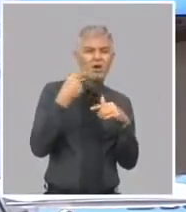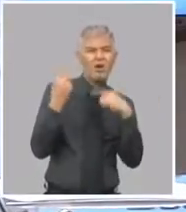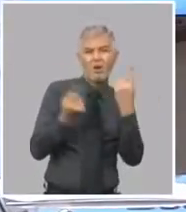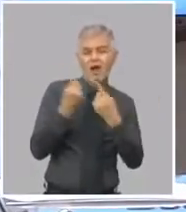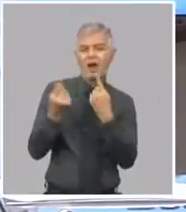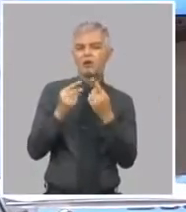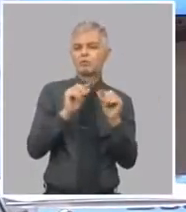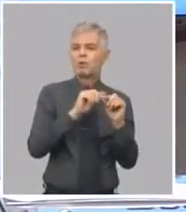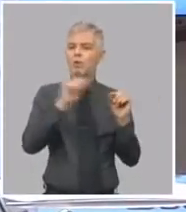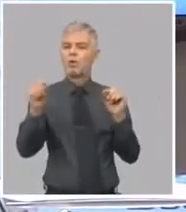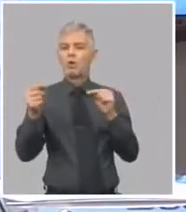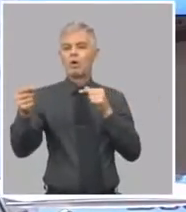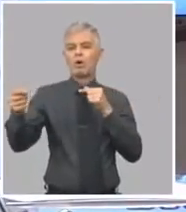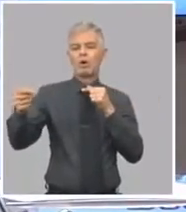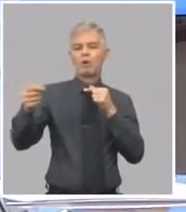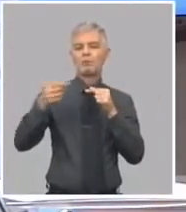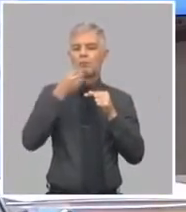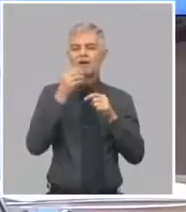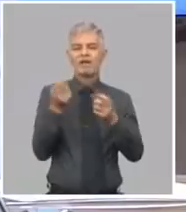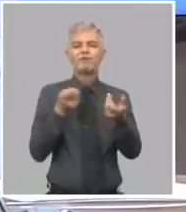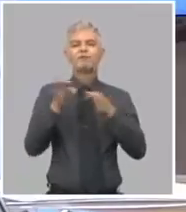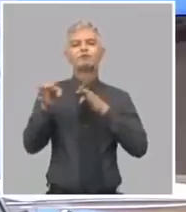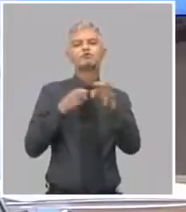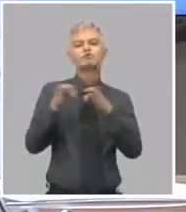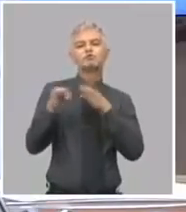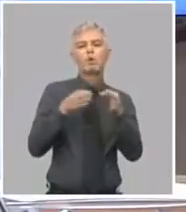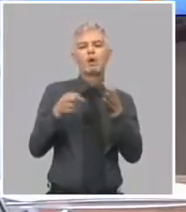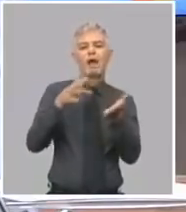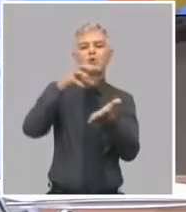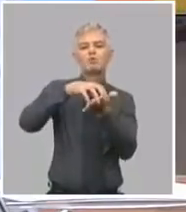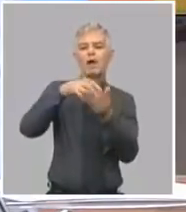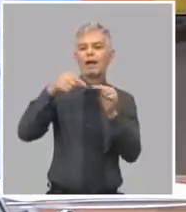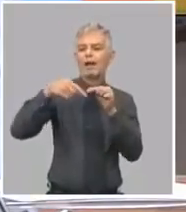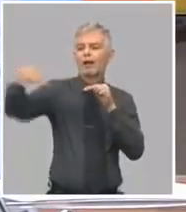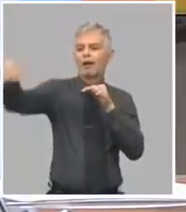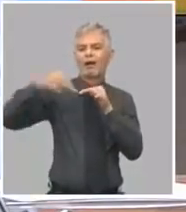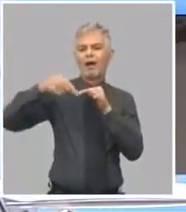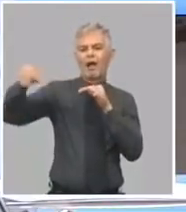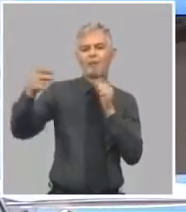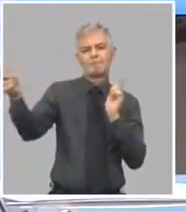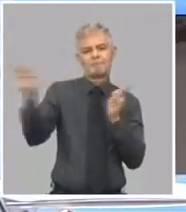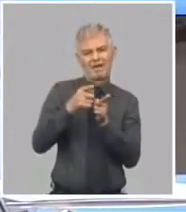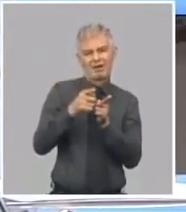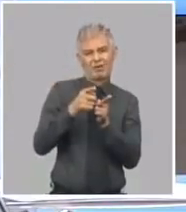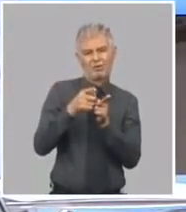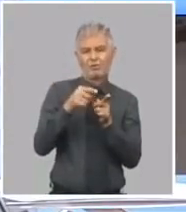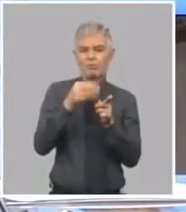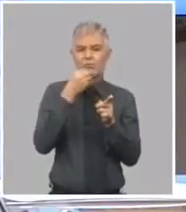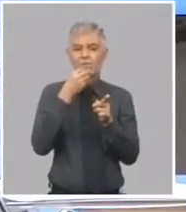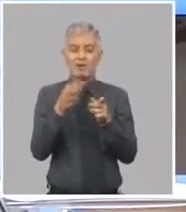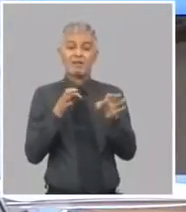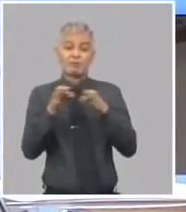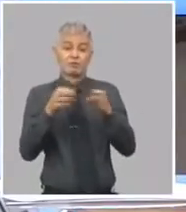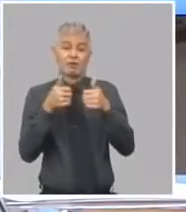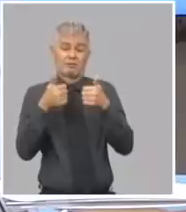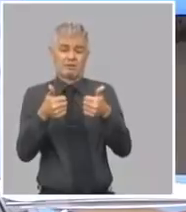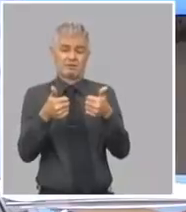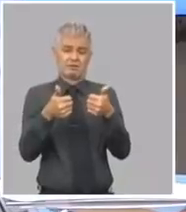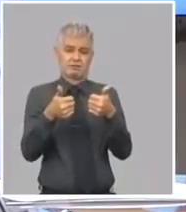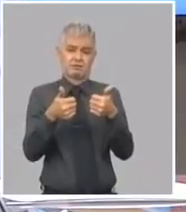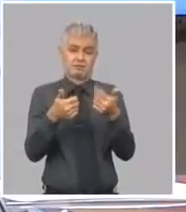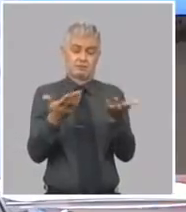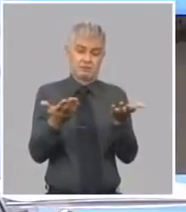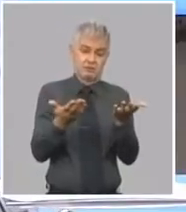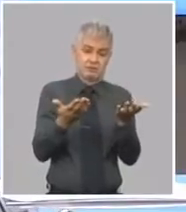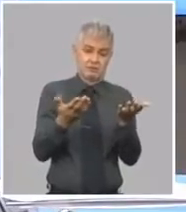un reordenamiento del transporte de acuerdo a las rutas de mayor movilidad. Es decir, estamos trabajando en todo el país de manera,